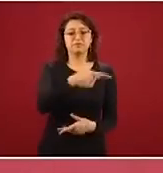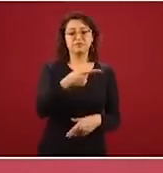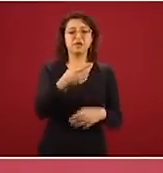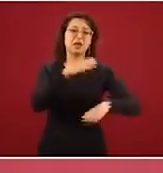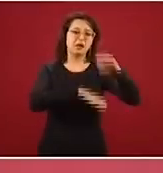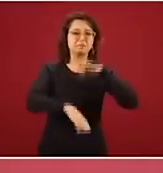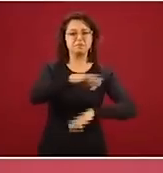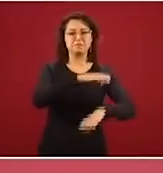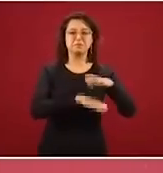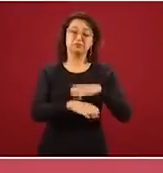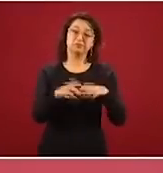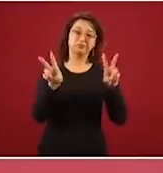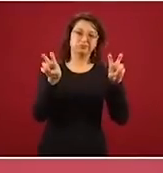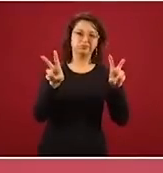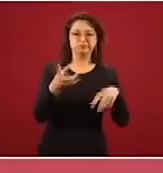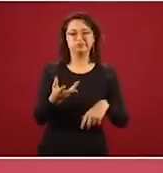pseudoempresarios.